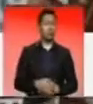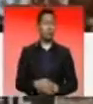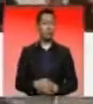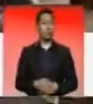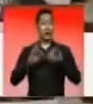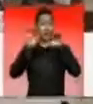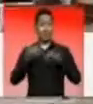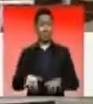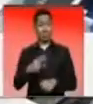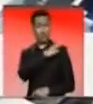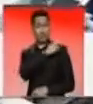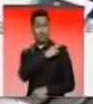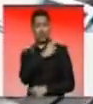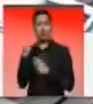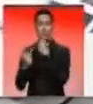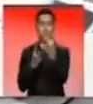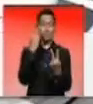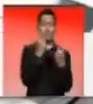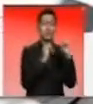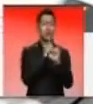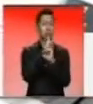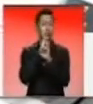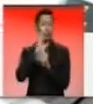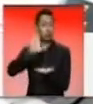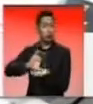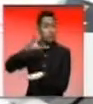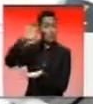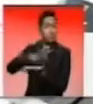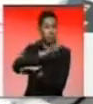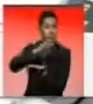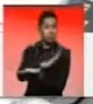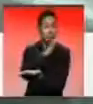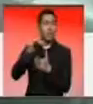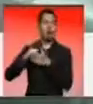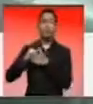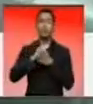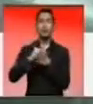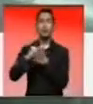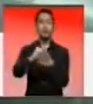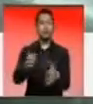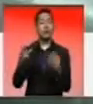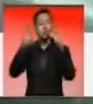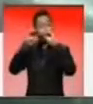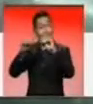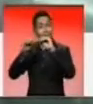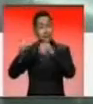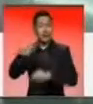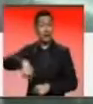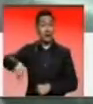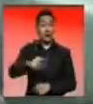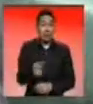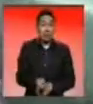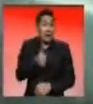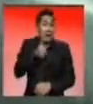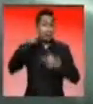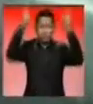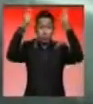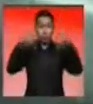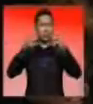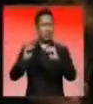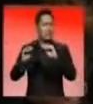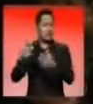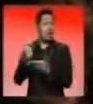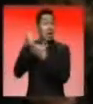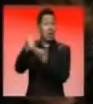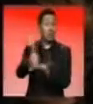visitará otras instituciones educativas con la finalidad de guiar a los jóvenes que están a punto de graduarse. Reportó